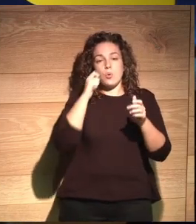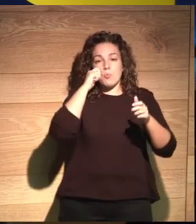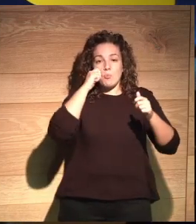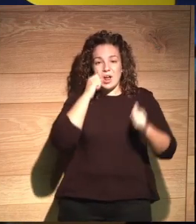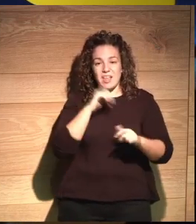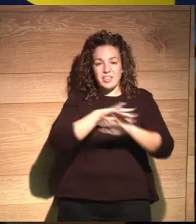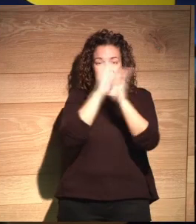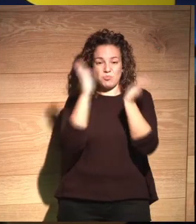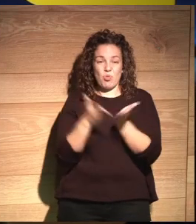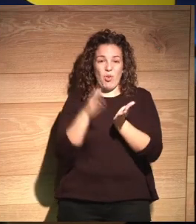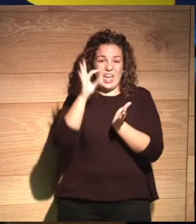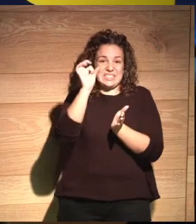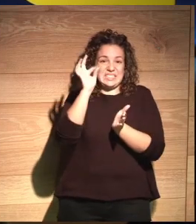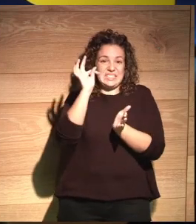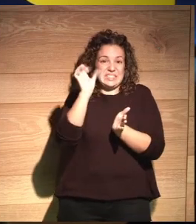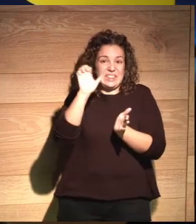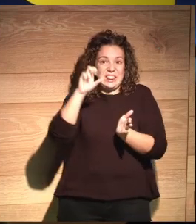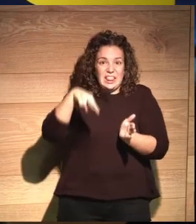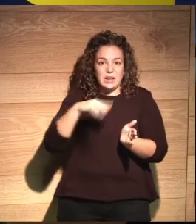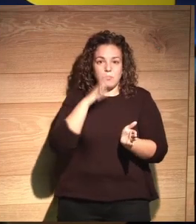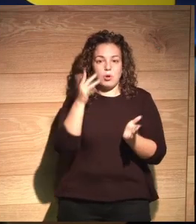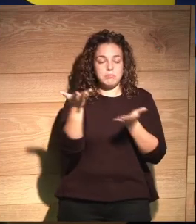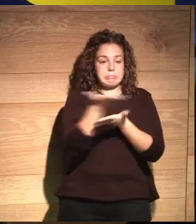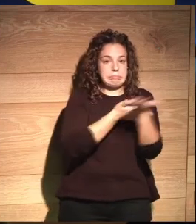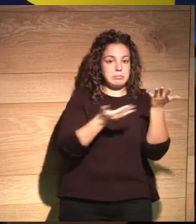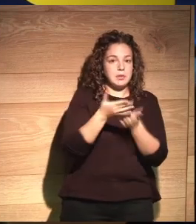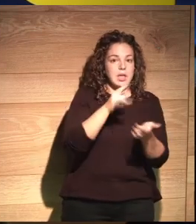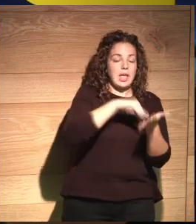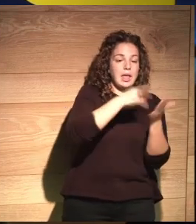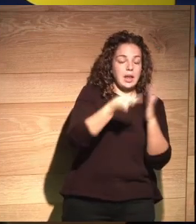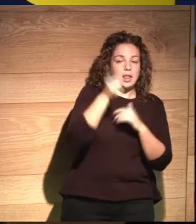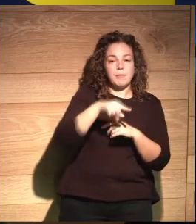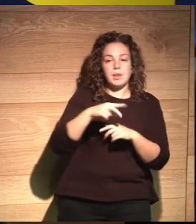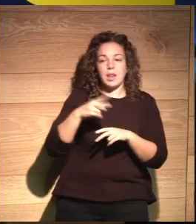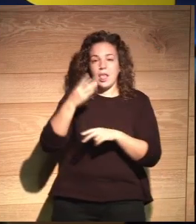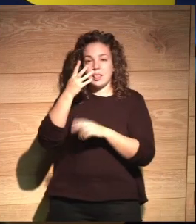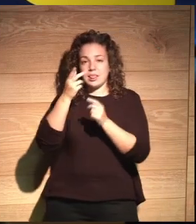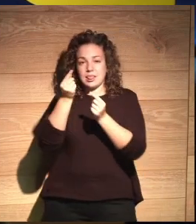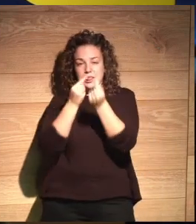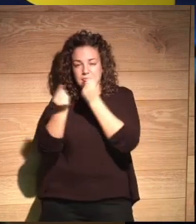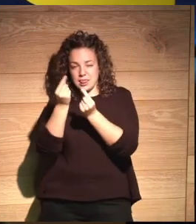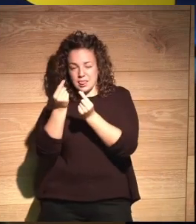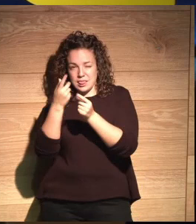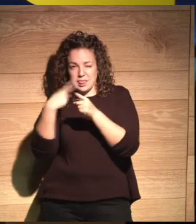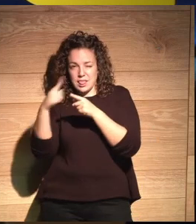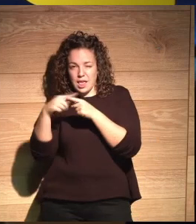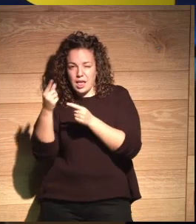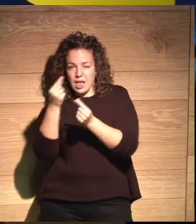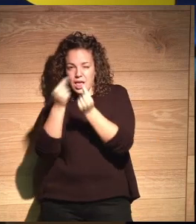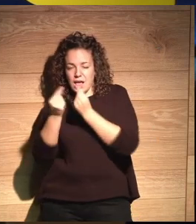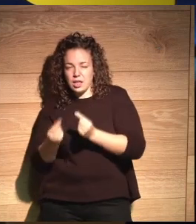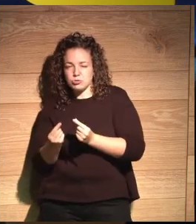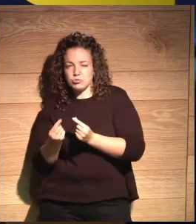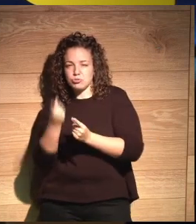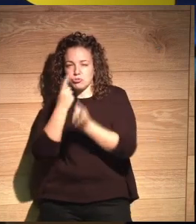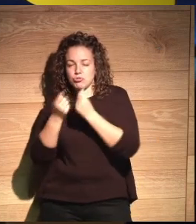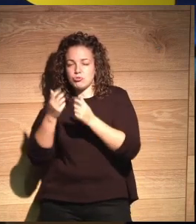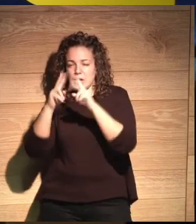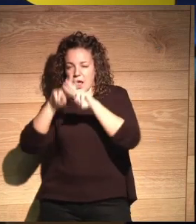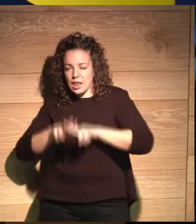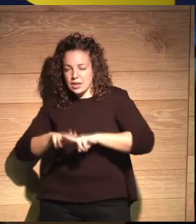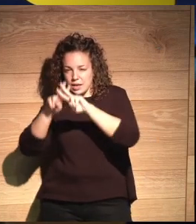estén el combina ingeniería tecnología análisis de datos basa mucho sus proyectos en el data en